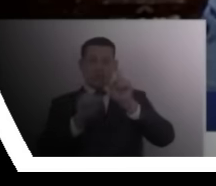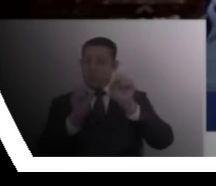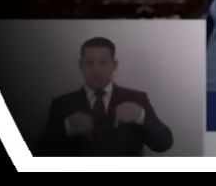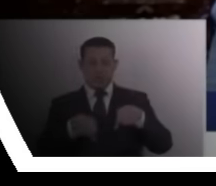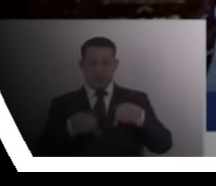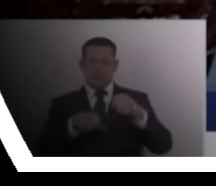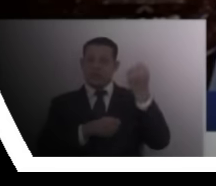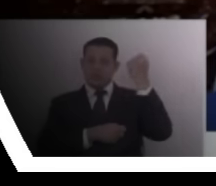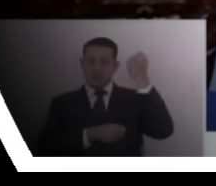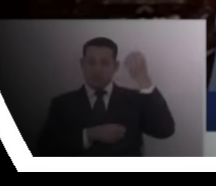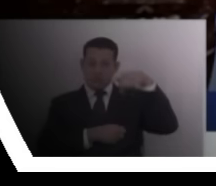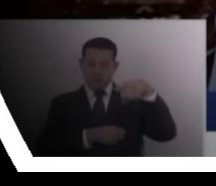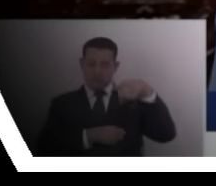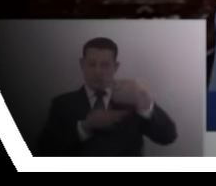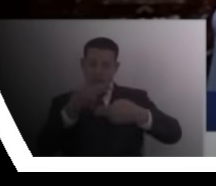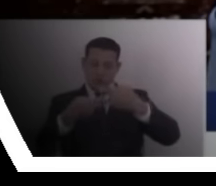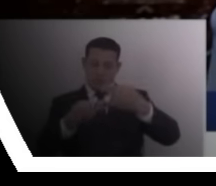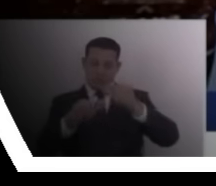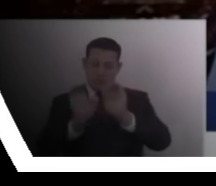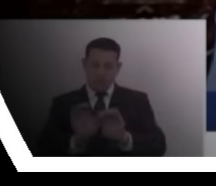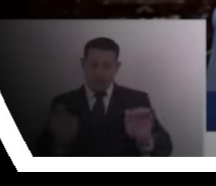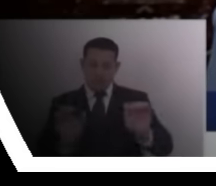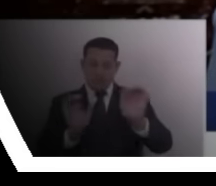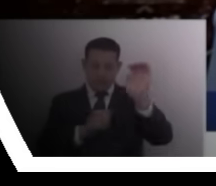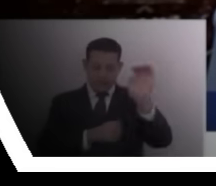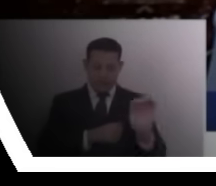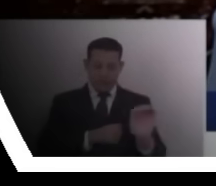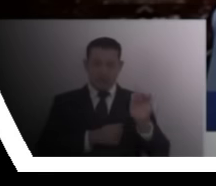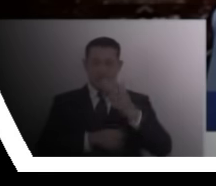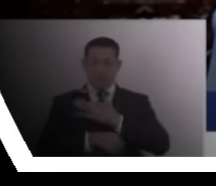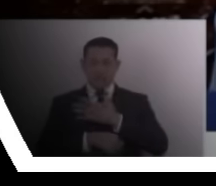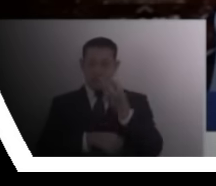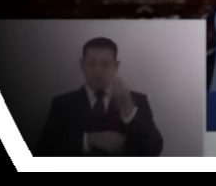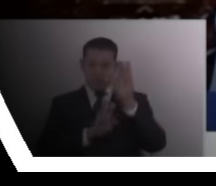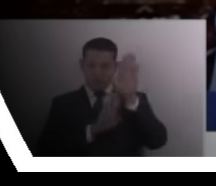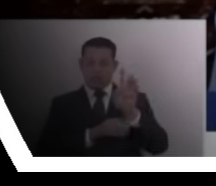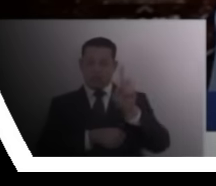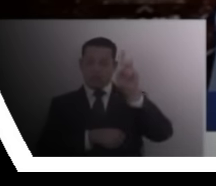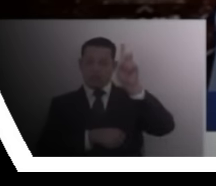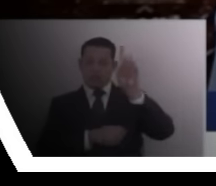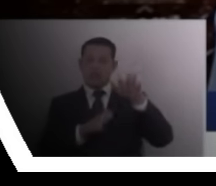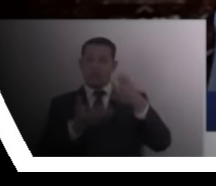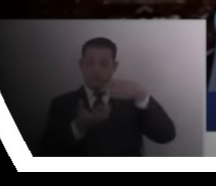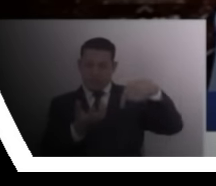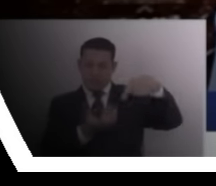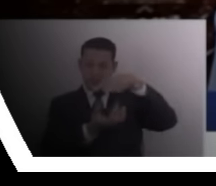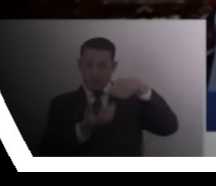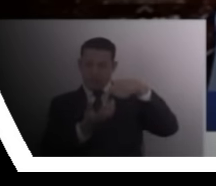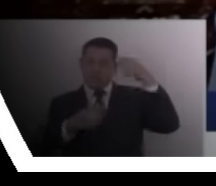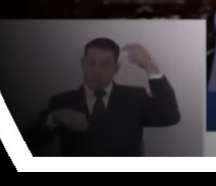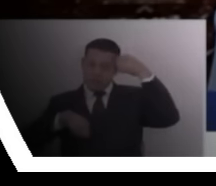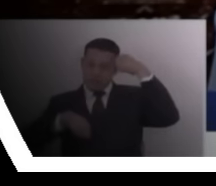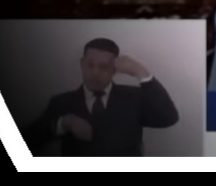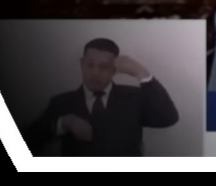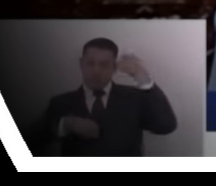Es importante que las actuales generaciones, los niños desde pequeños, también tengan un temor y respeto hacia Dios y que ellos también estén conscientes